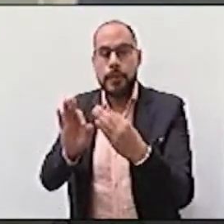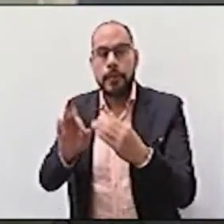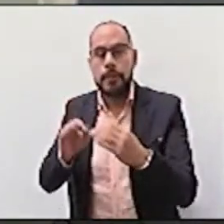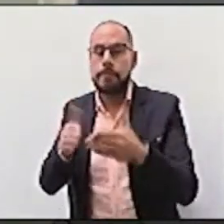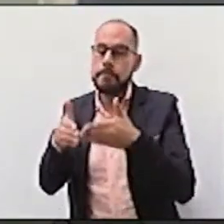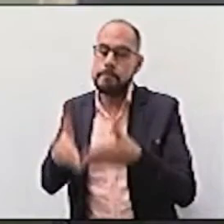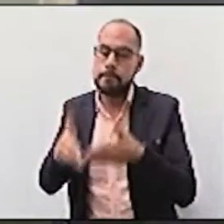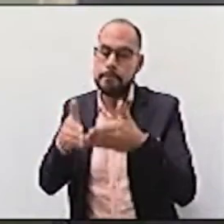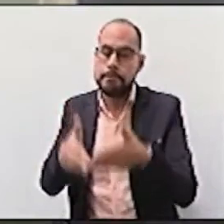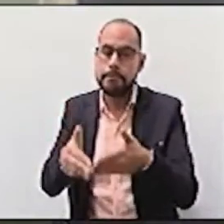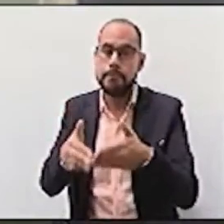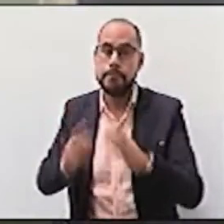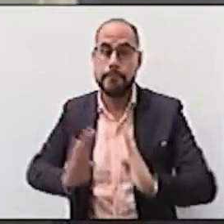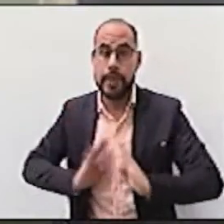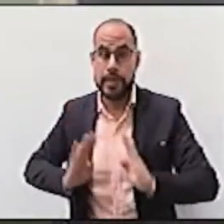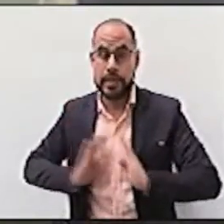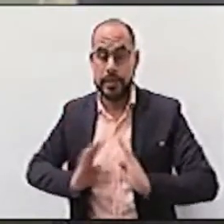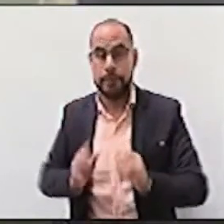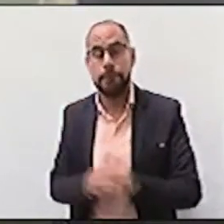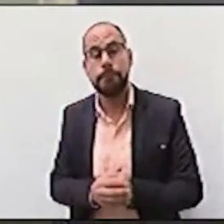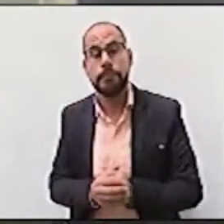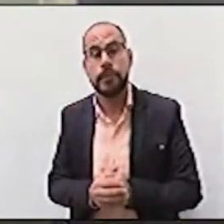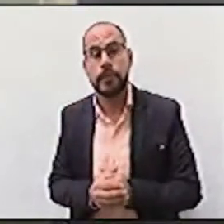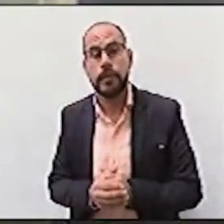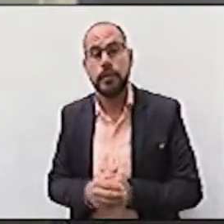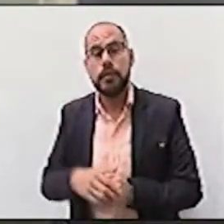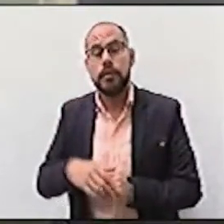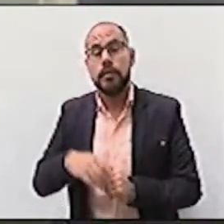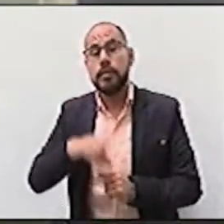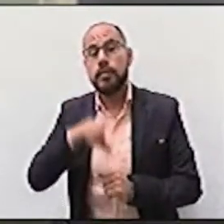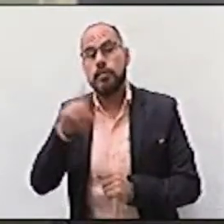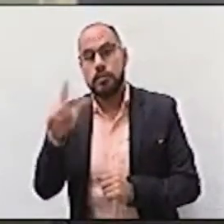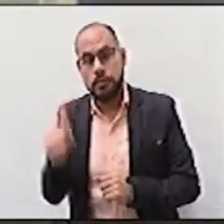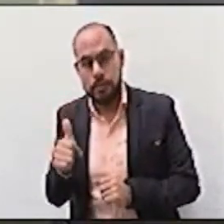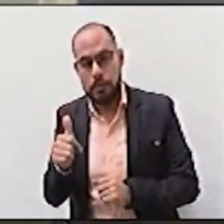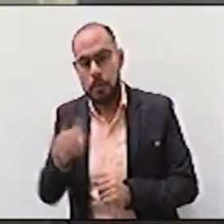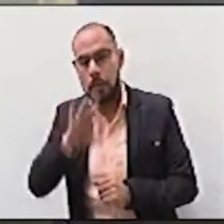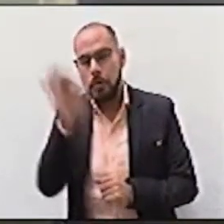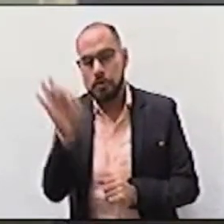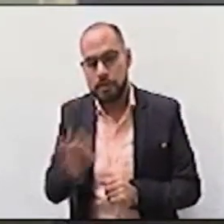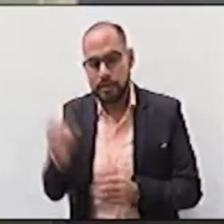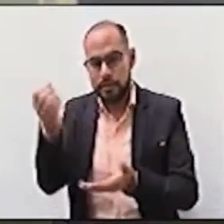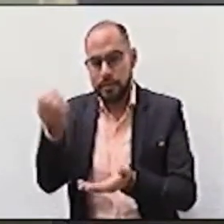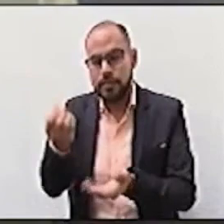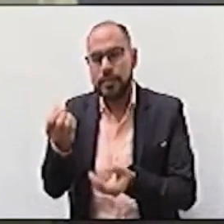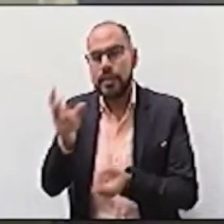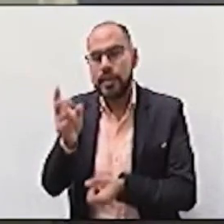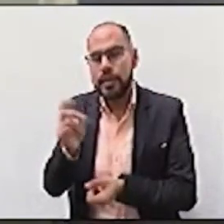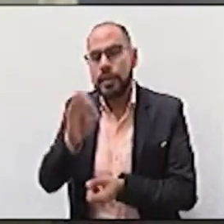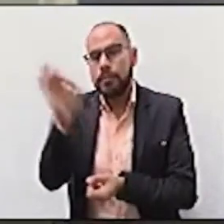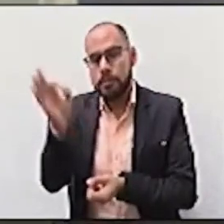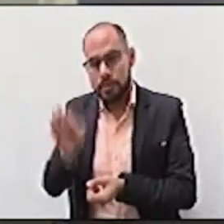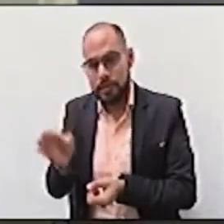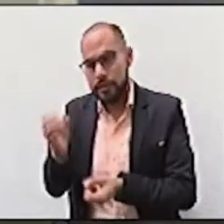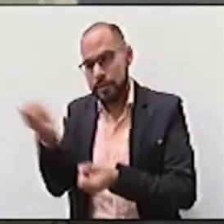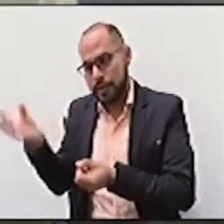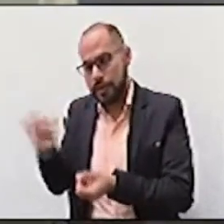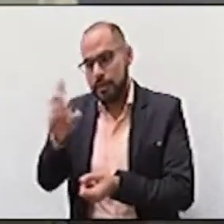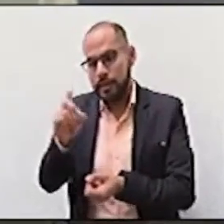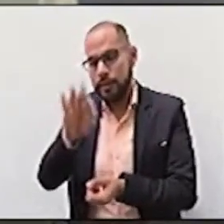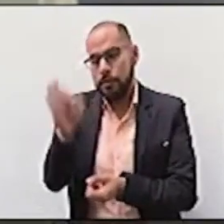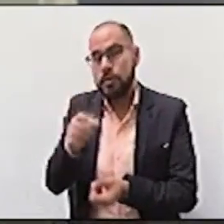irá a los gobiernos de los estados, y el restante 30% a los